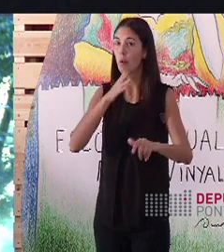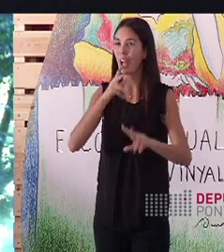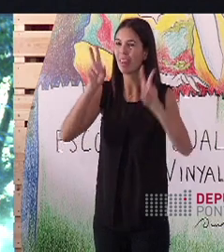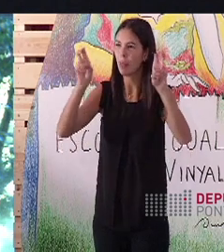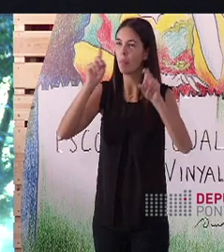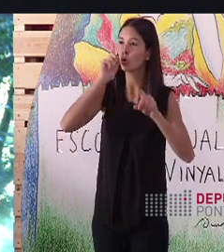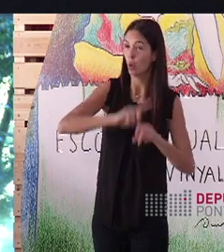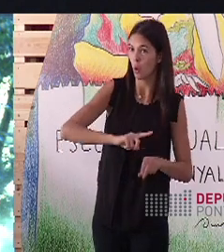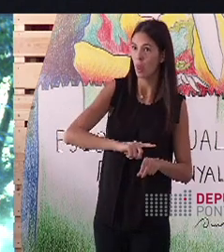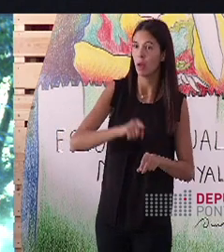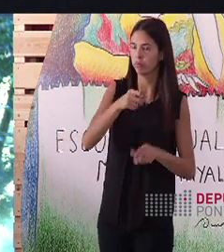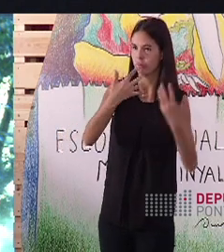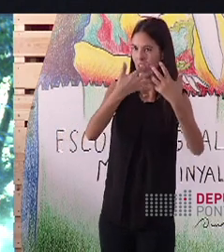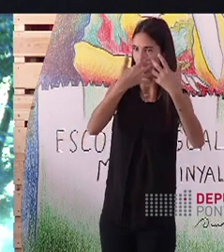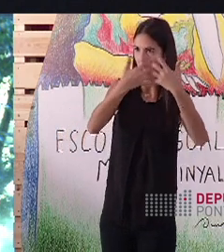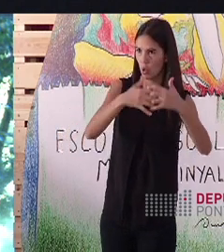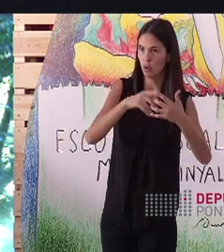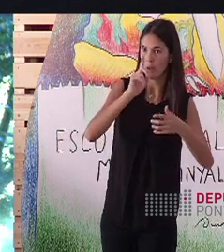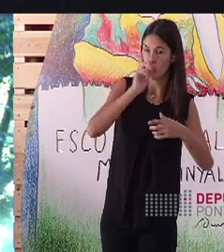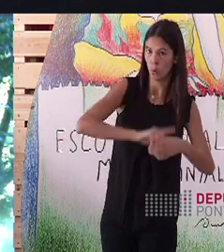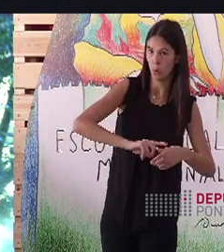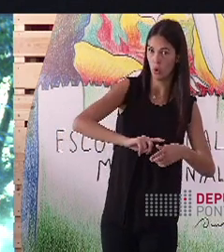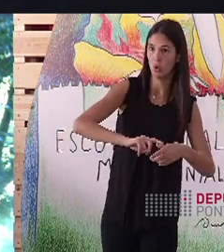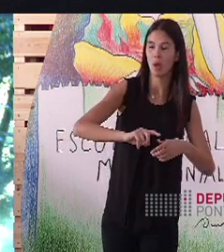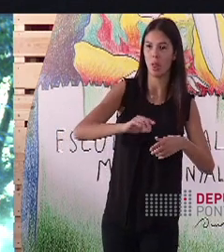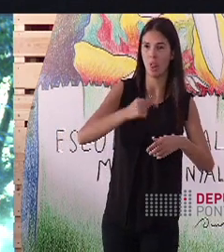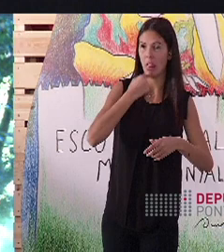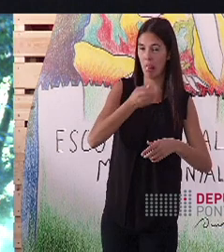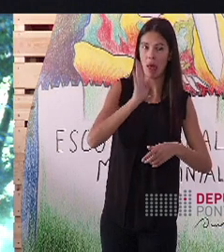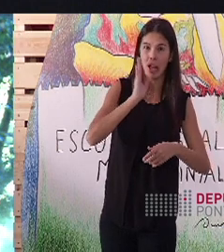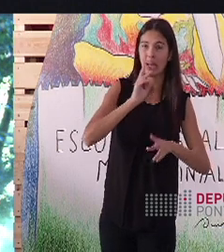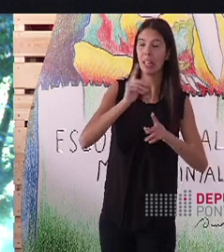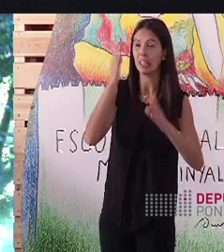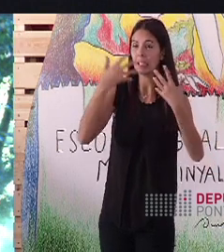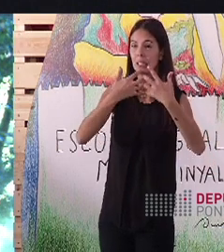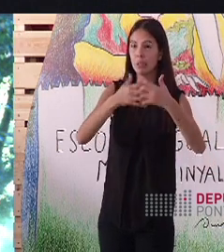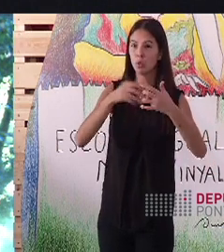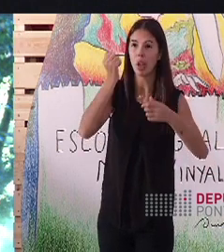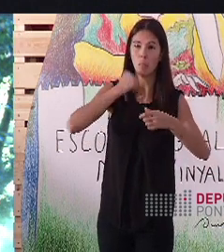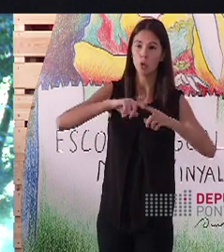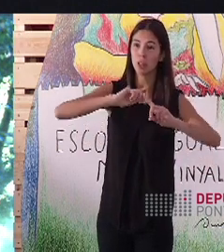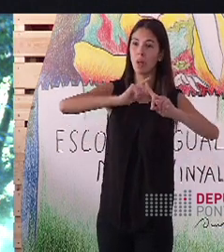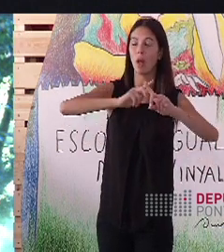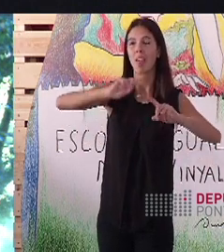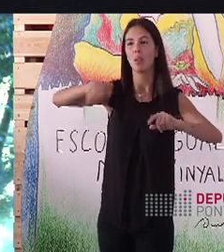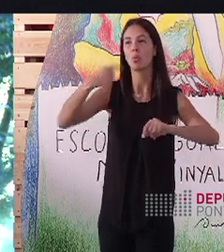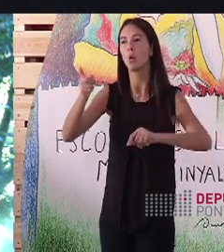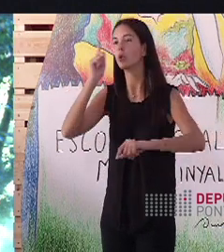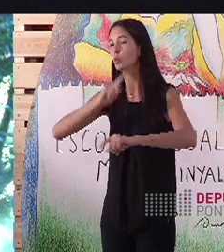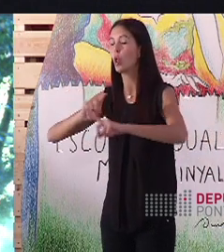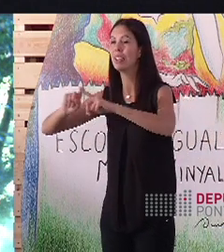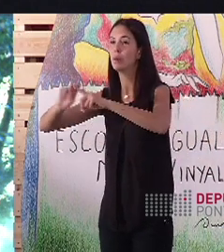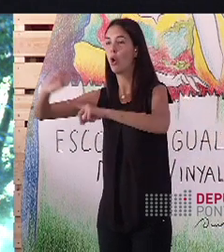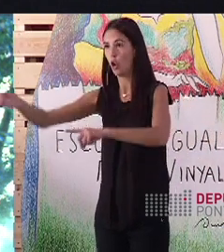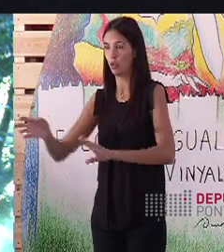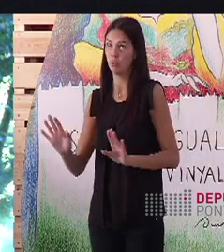prostitución, además de esta industria de la que os hablaba, esta industria de la explotación sexual, después hay otro tipo de prostitución, si